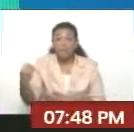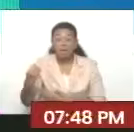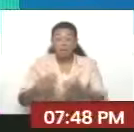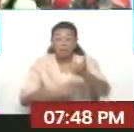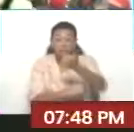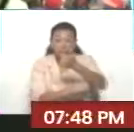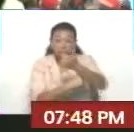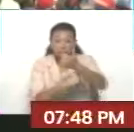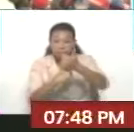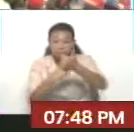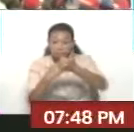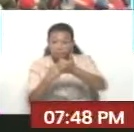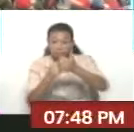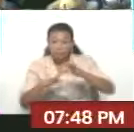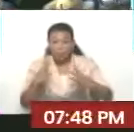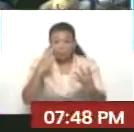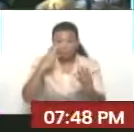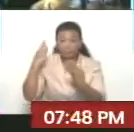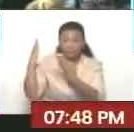columnas.